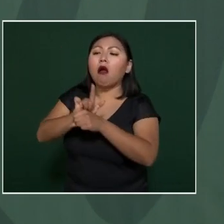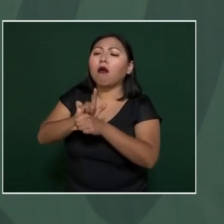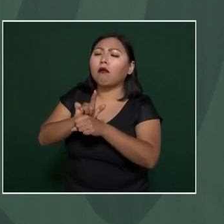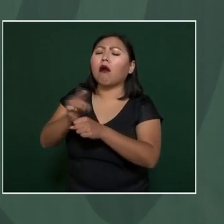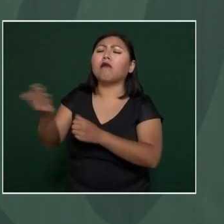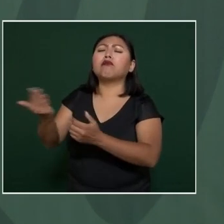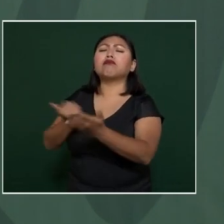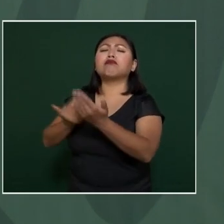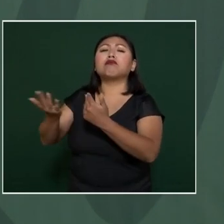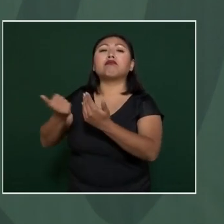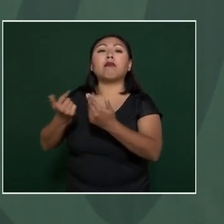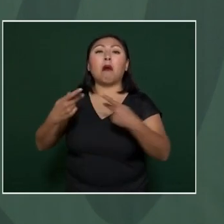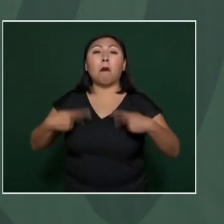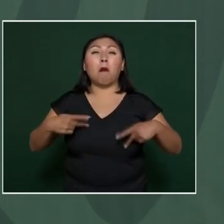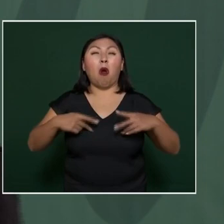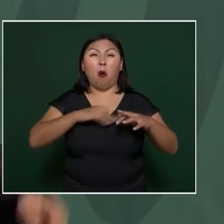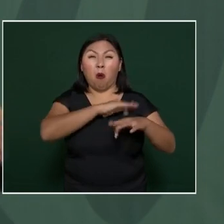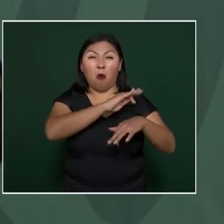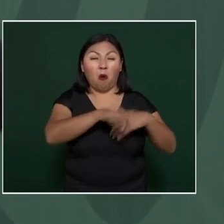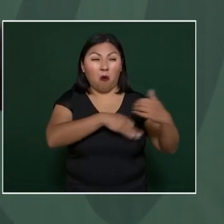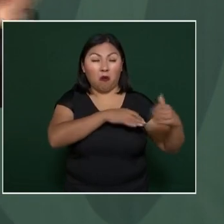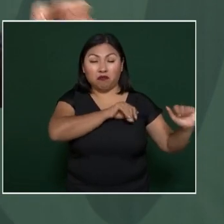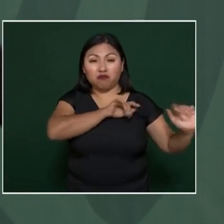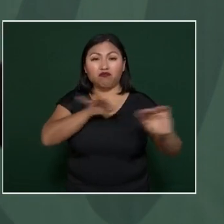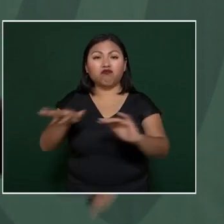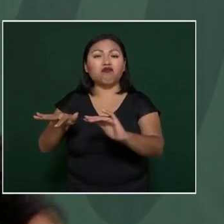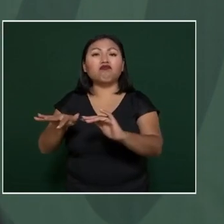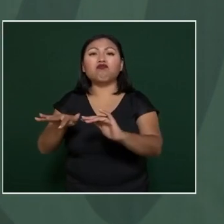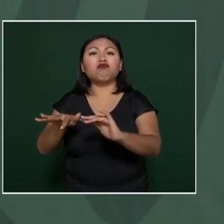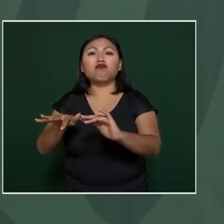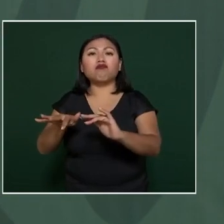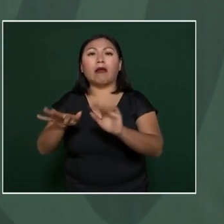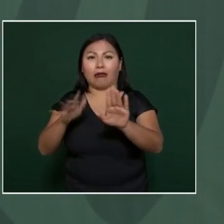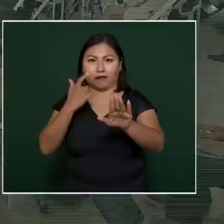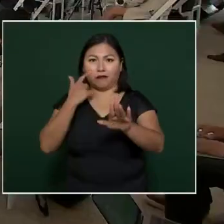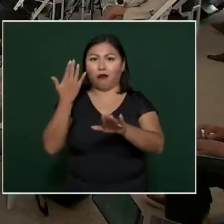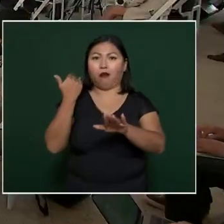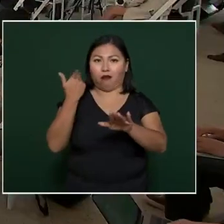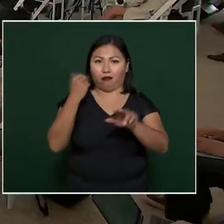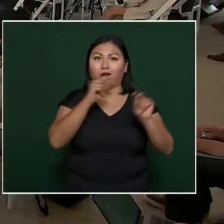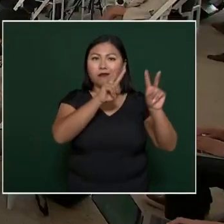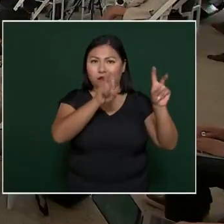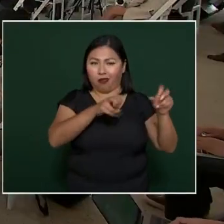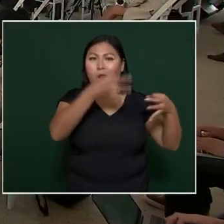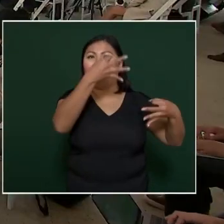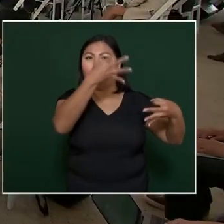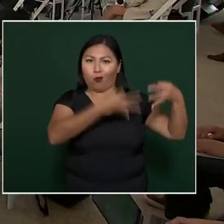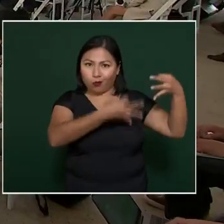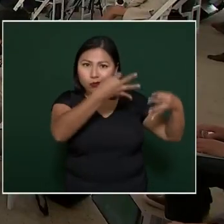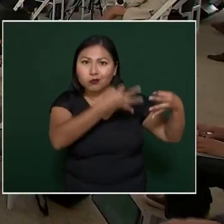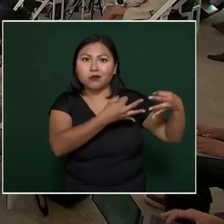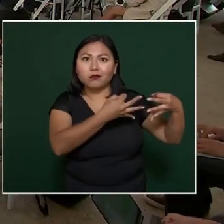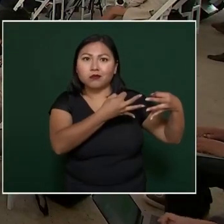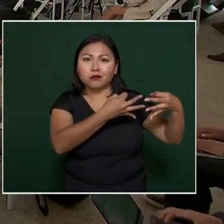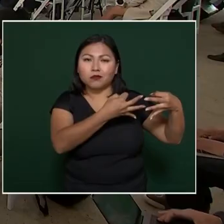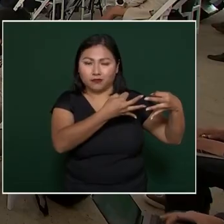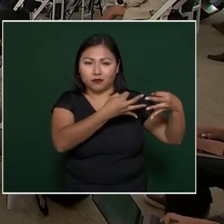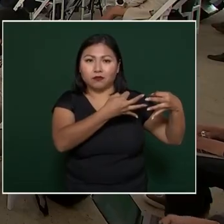al grado hablando del tema jurídico que el instituto